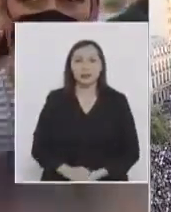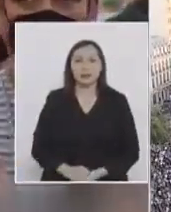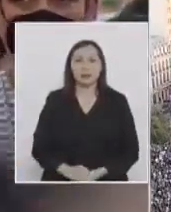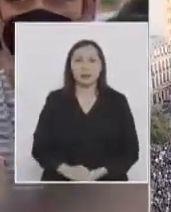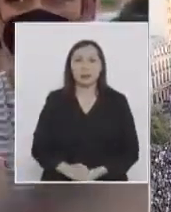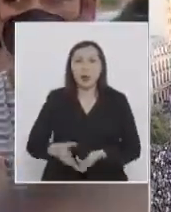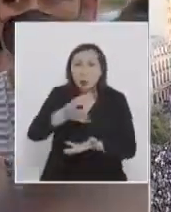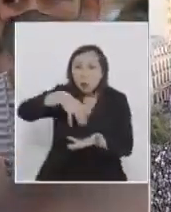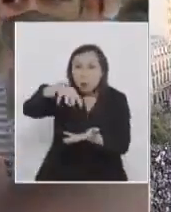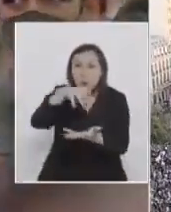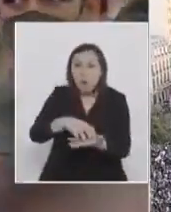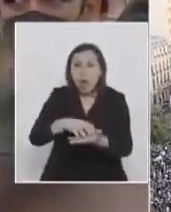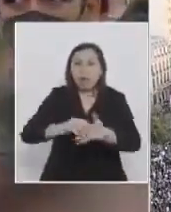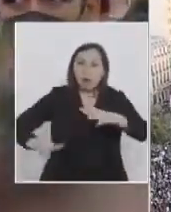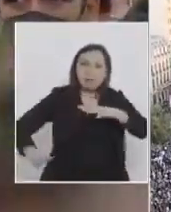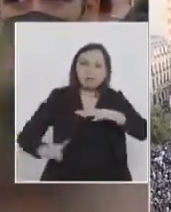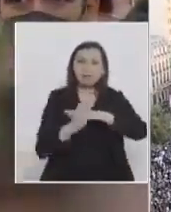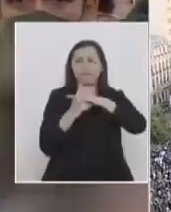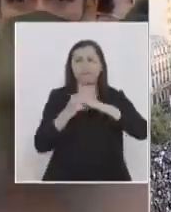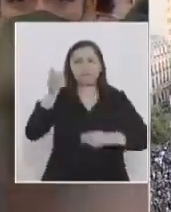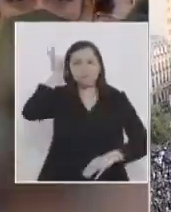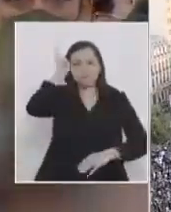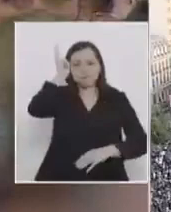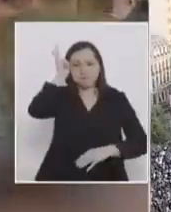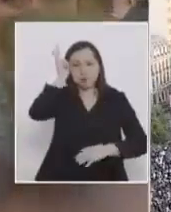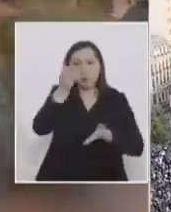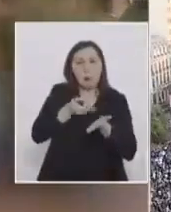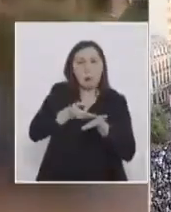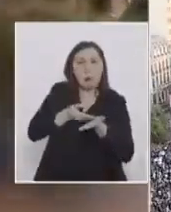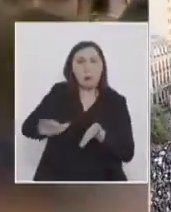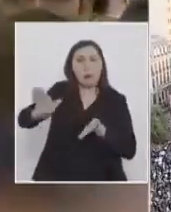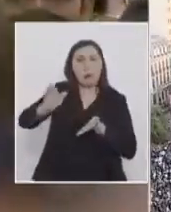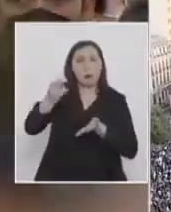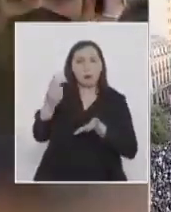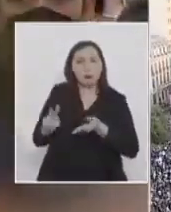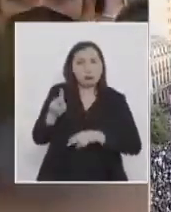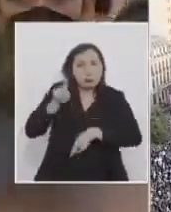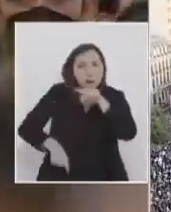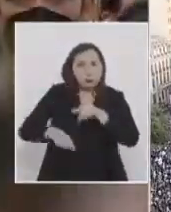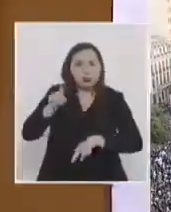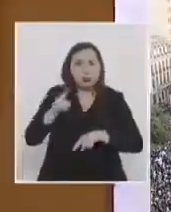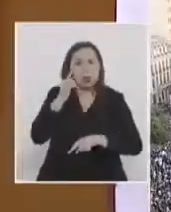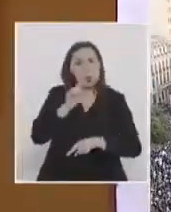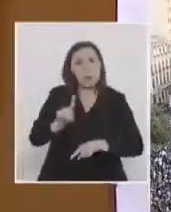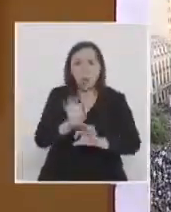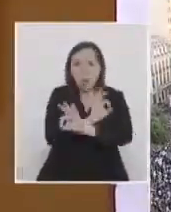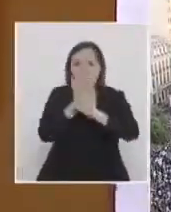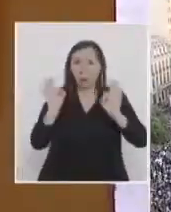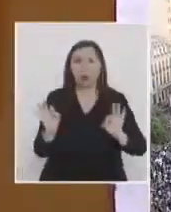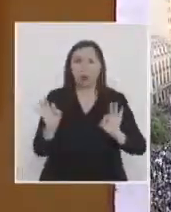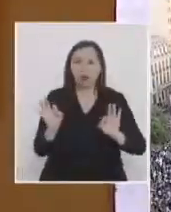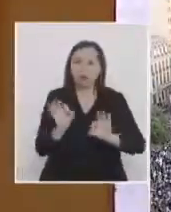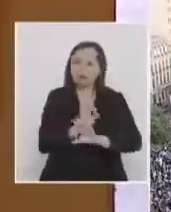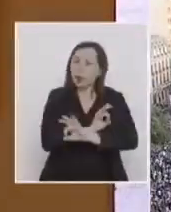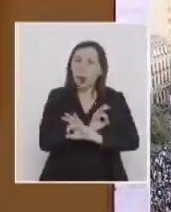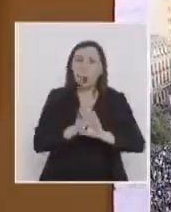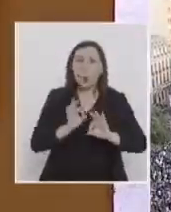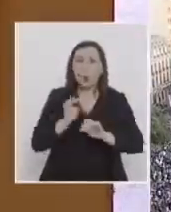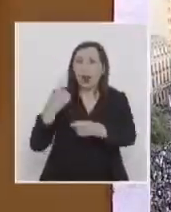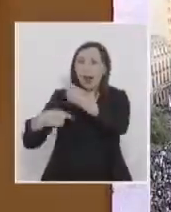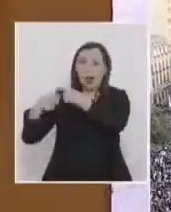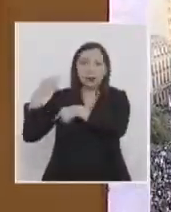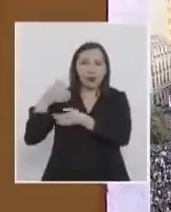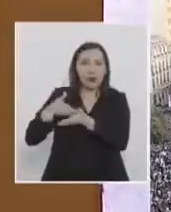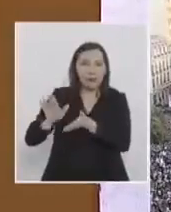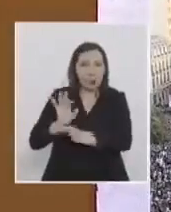Las de los pueblos originarios, despojados de su tierra, pero nunca, nunca de su historia.